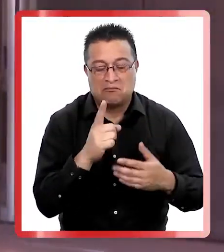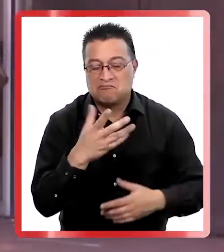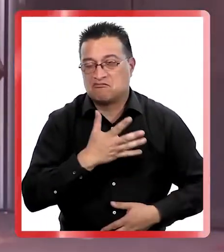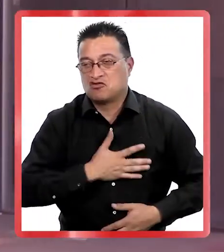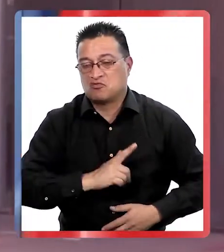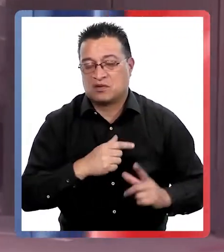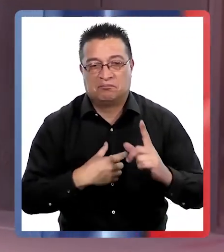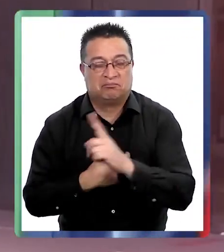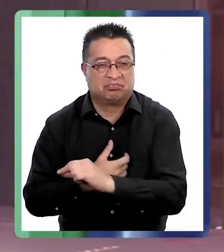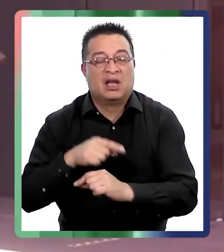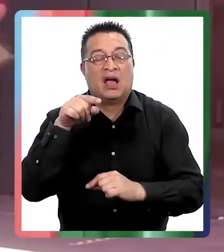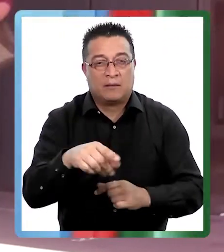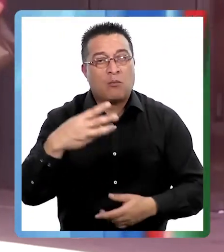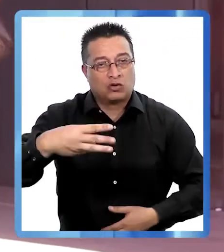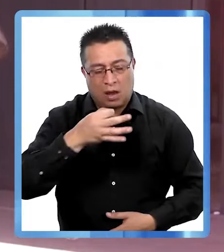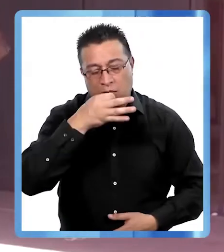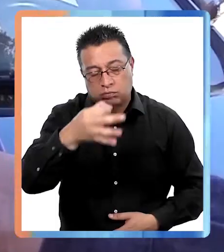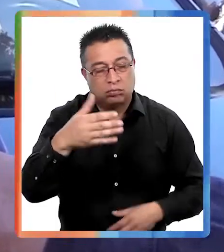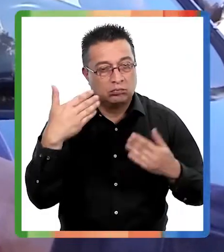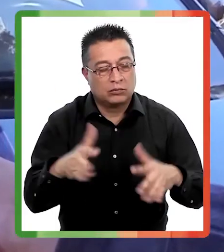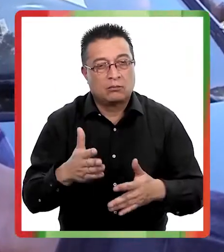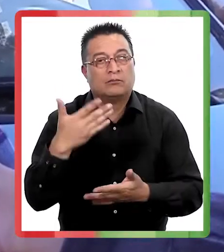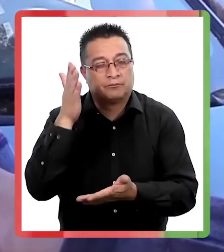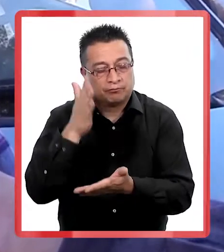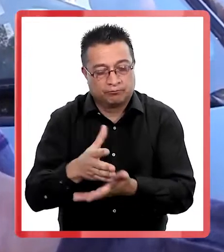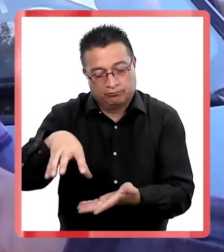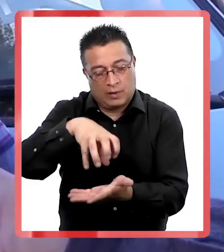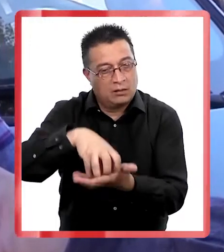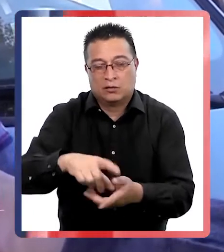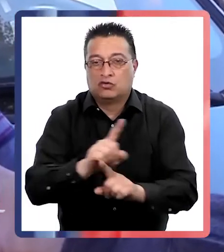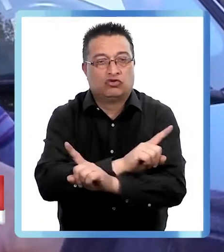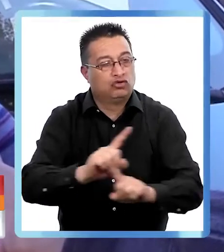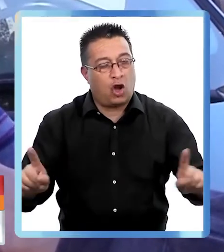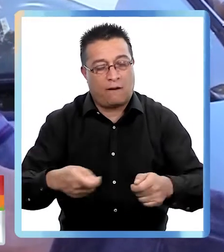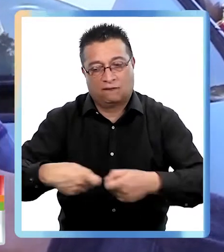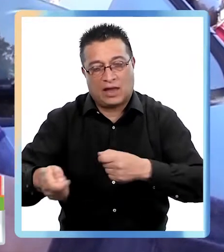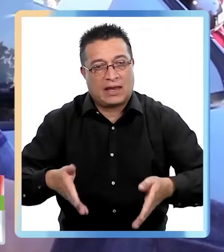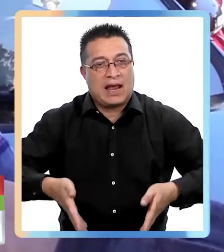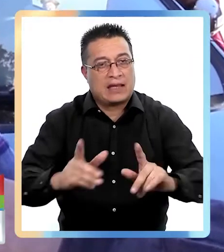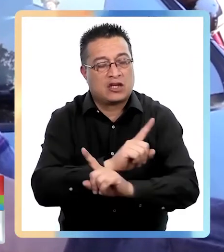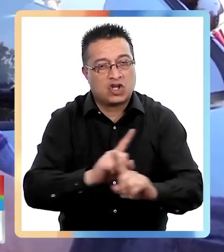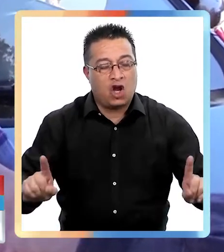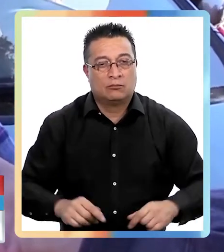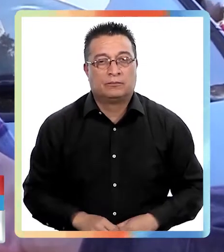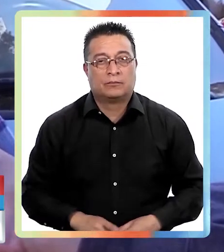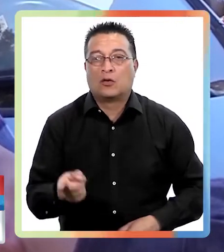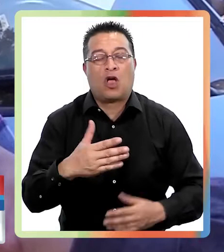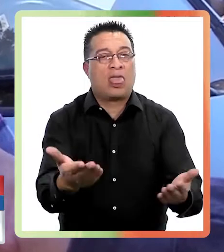Central no habrá espacios para el comercio ambulante. No nos dan ninguna solución, dice que si nos volvemos a poner nos van a quitar la